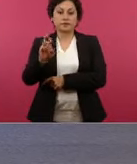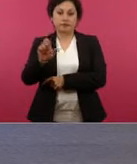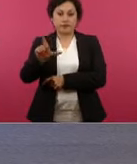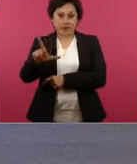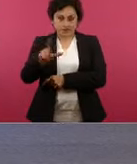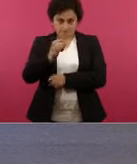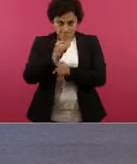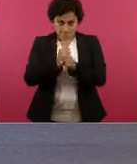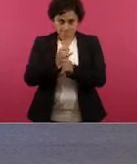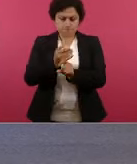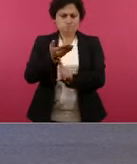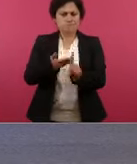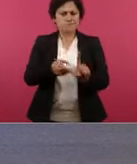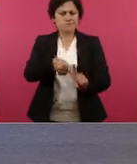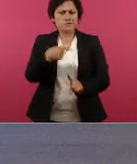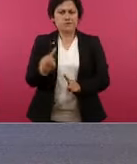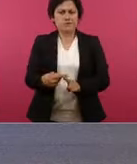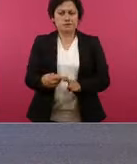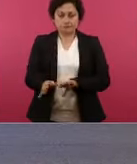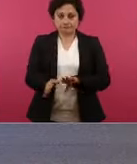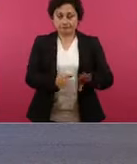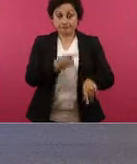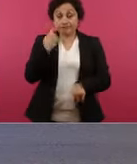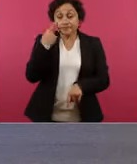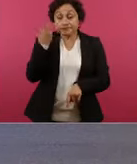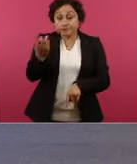Y miren, y le bajamos